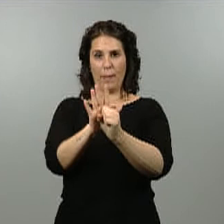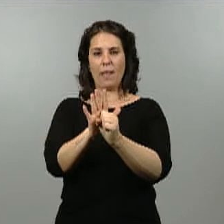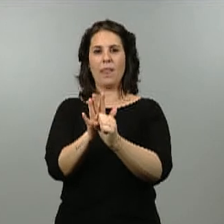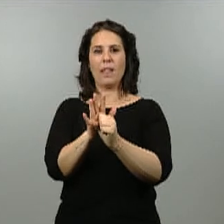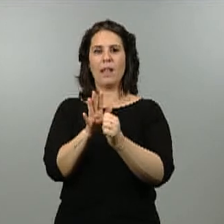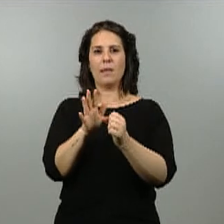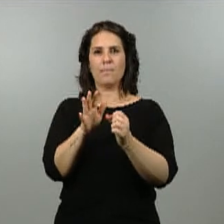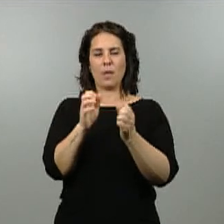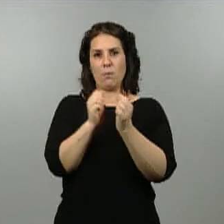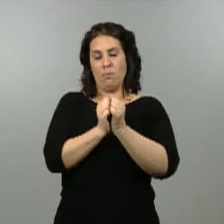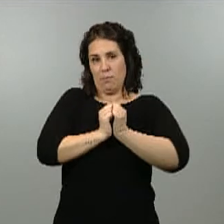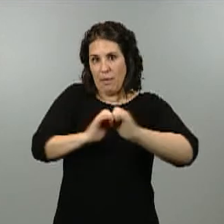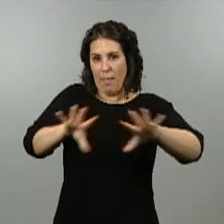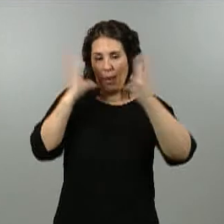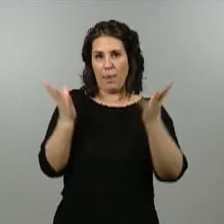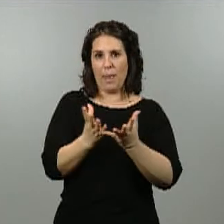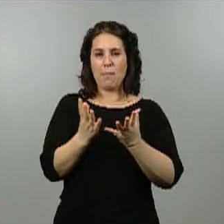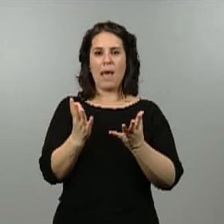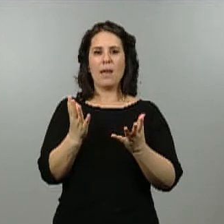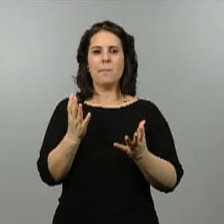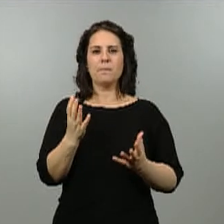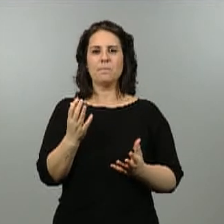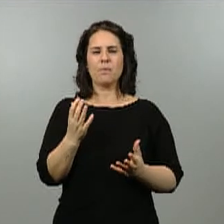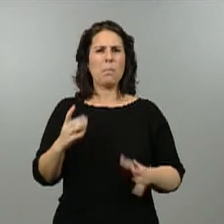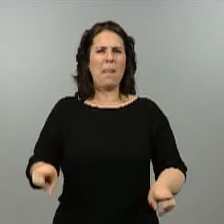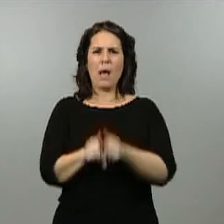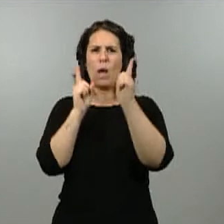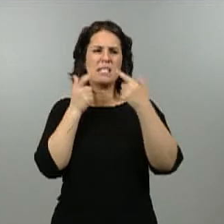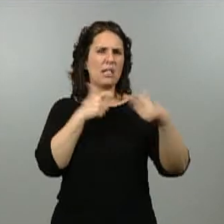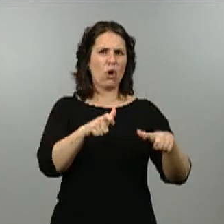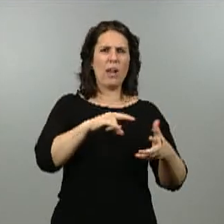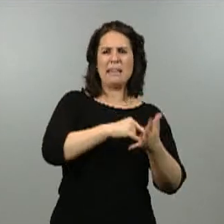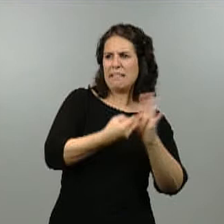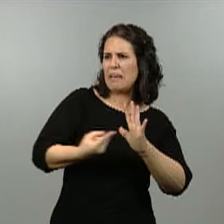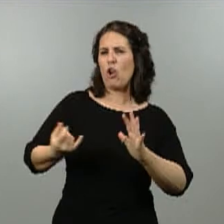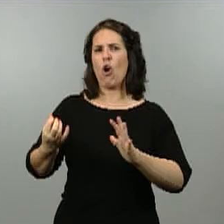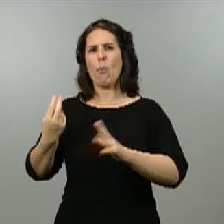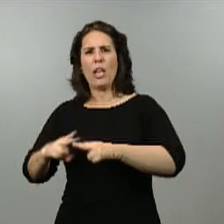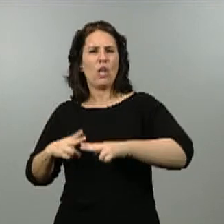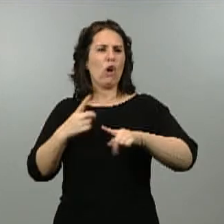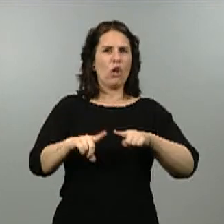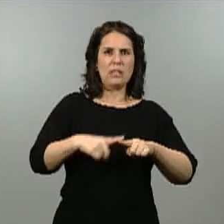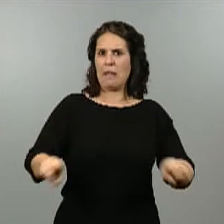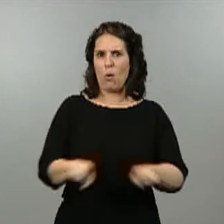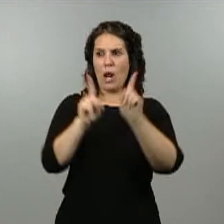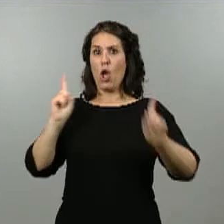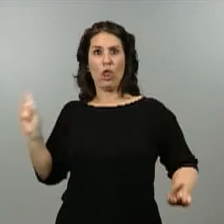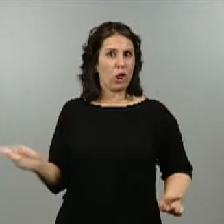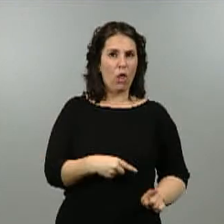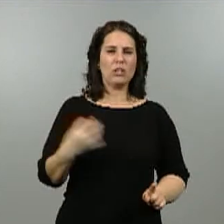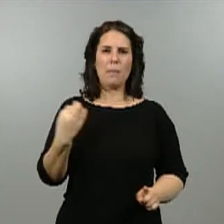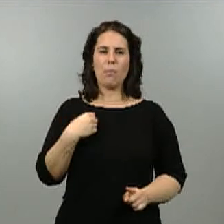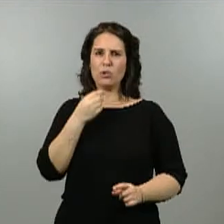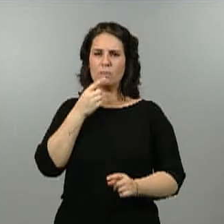nivel global, seamos de un sector, de otro, seamos técnicos o no. Yo creo que es importante recordar siempre la responsabilidad